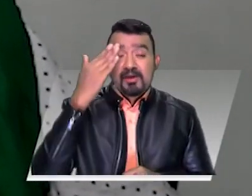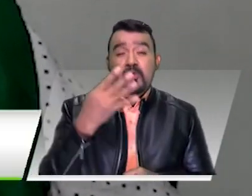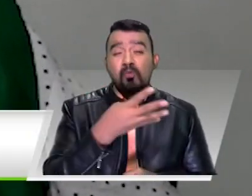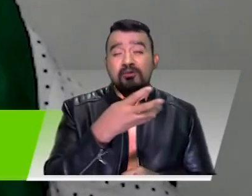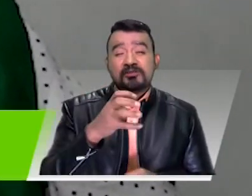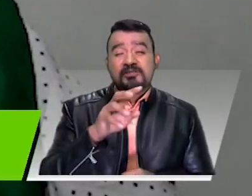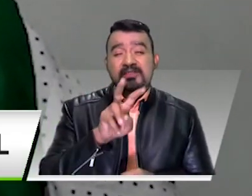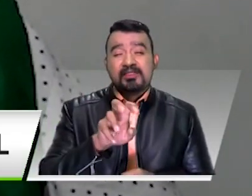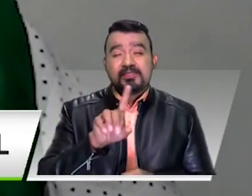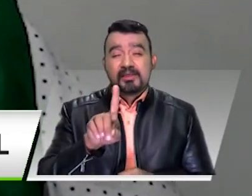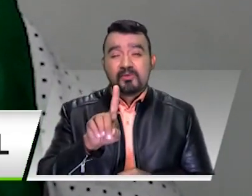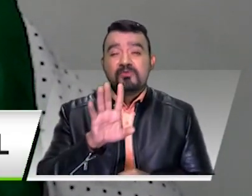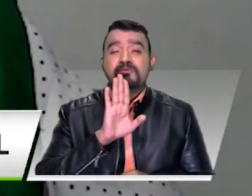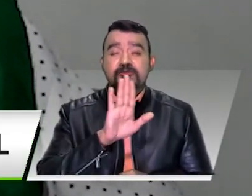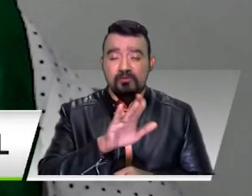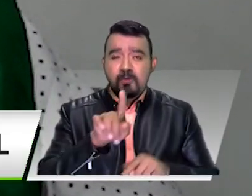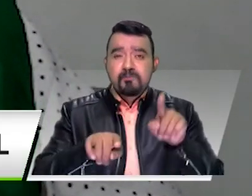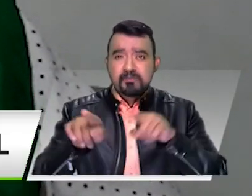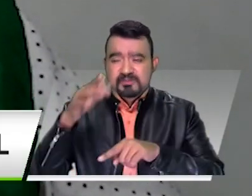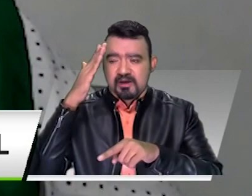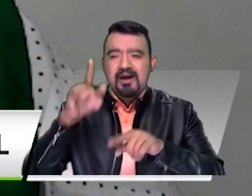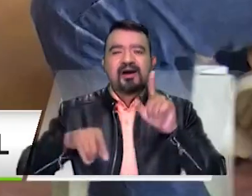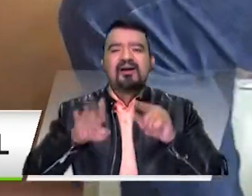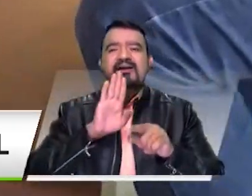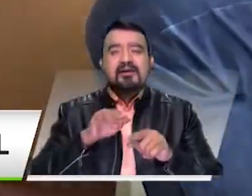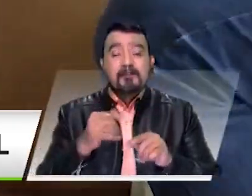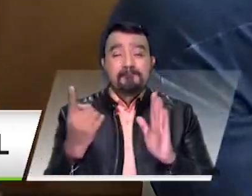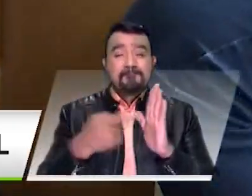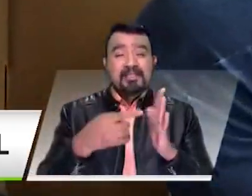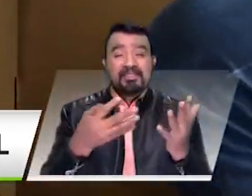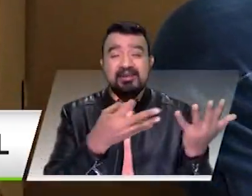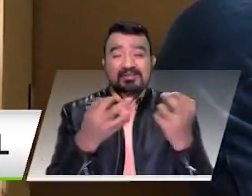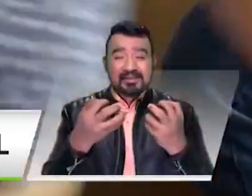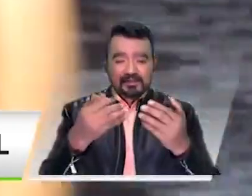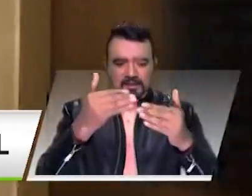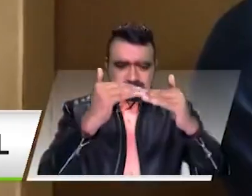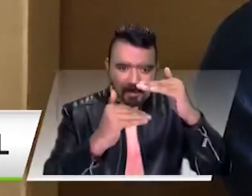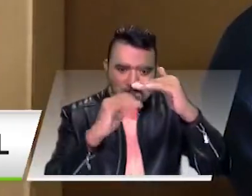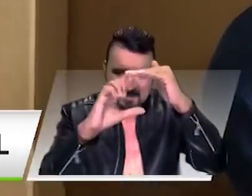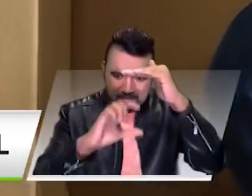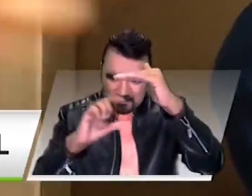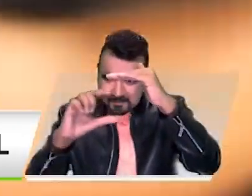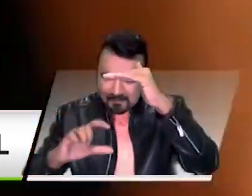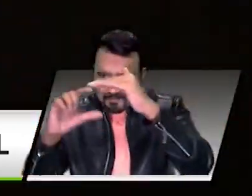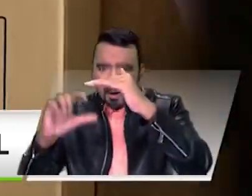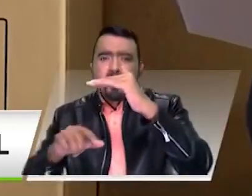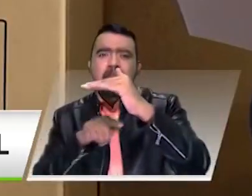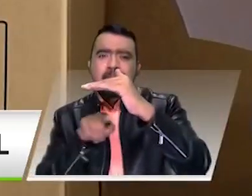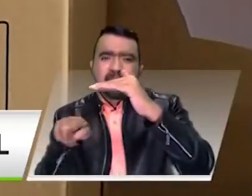convocada, 1.300 planchas de aspirantes. Los nuevos integrantes de juntas de